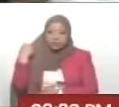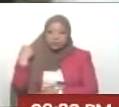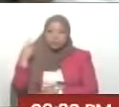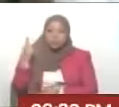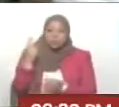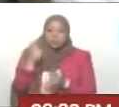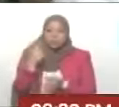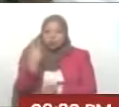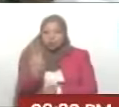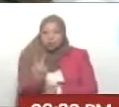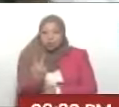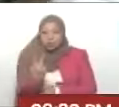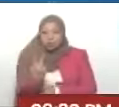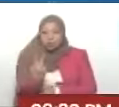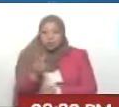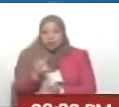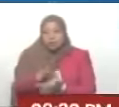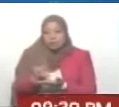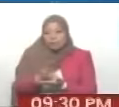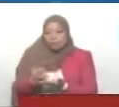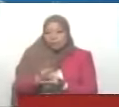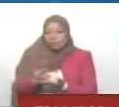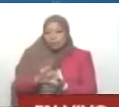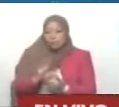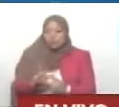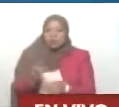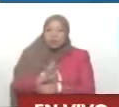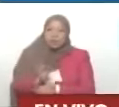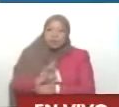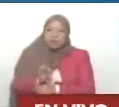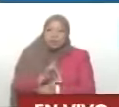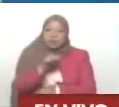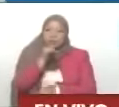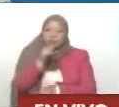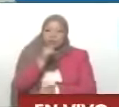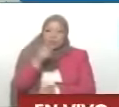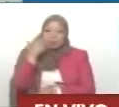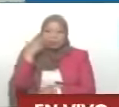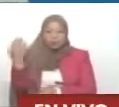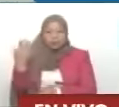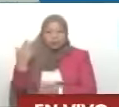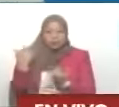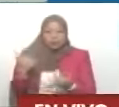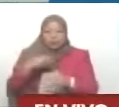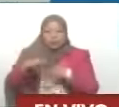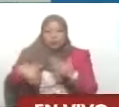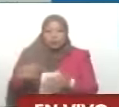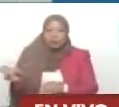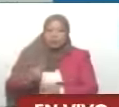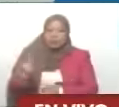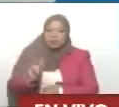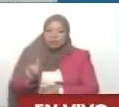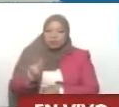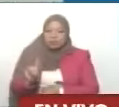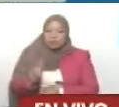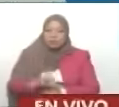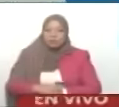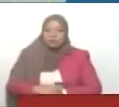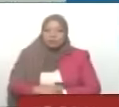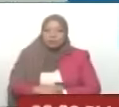dúo. Así que, bueno, ya se los voy a presentar de inmediato para que los disfrute toda Venezuela. De inmediato recibimos